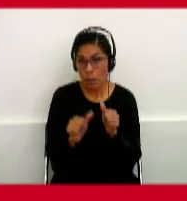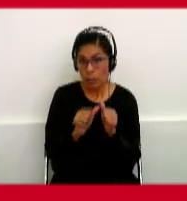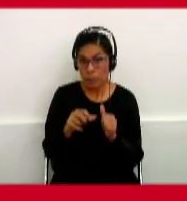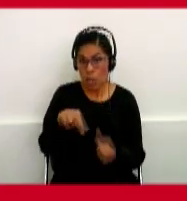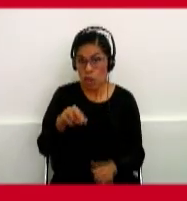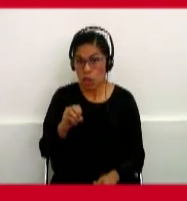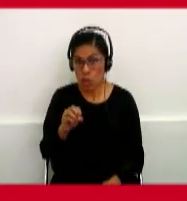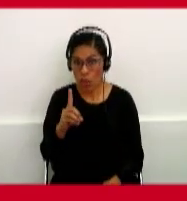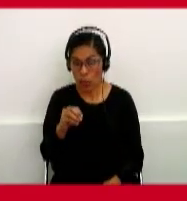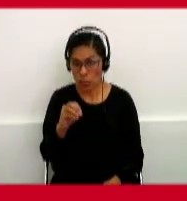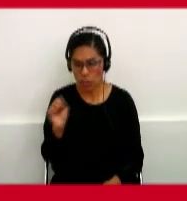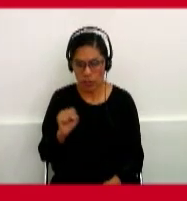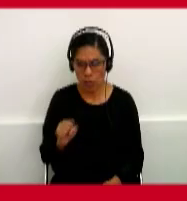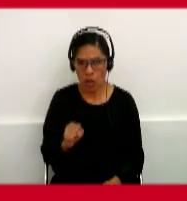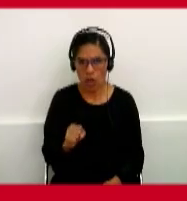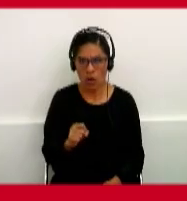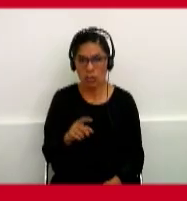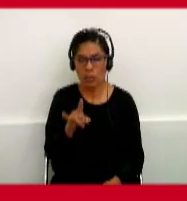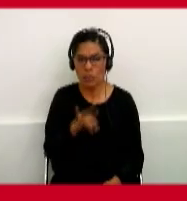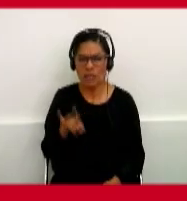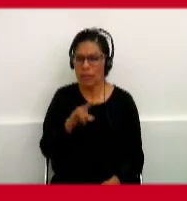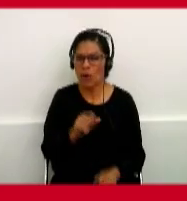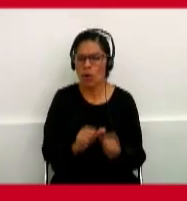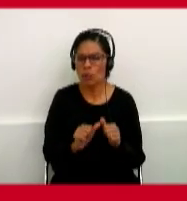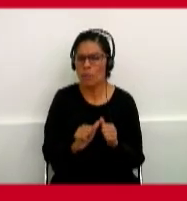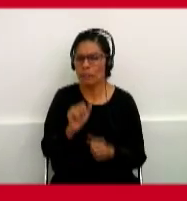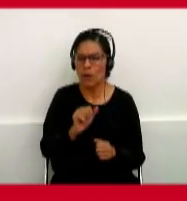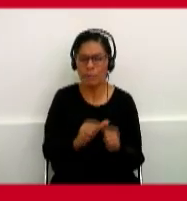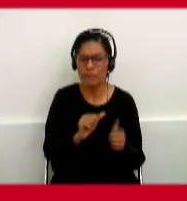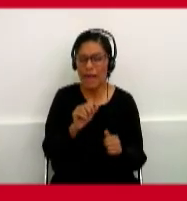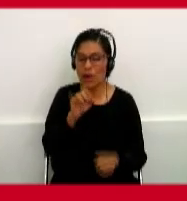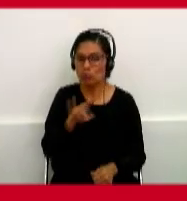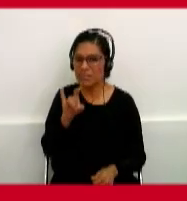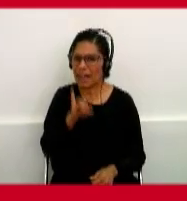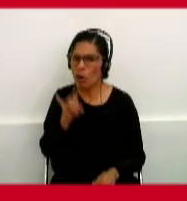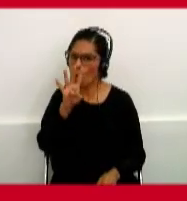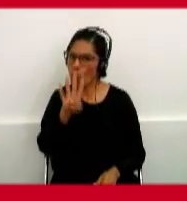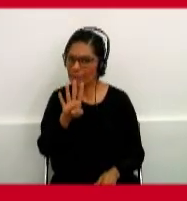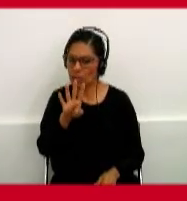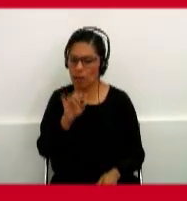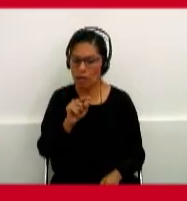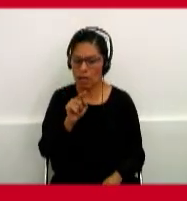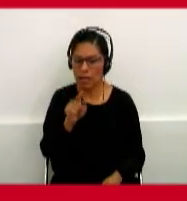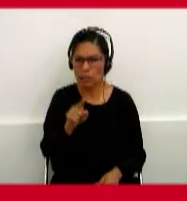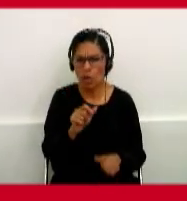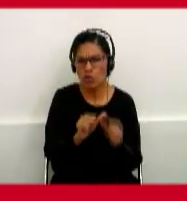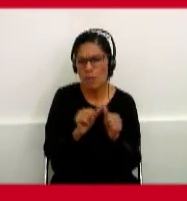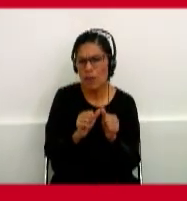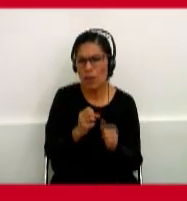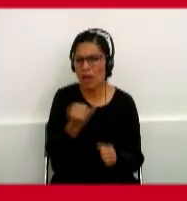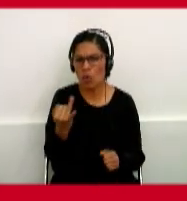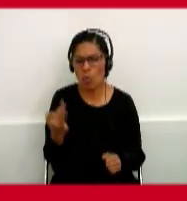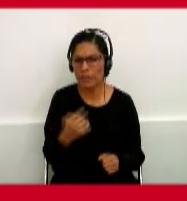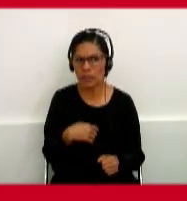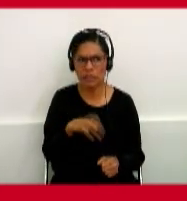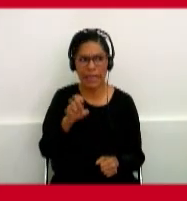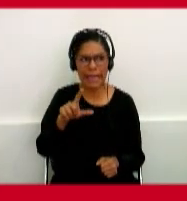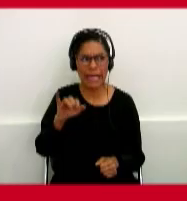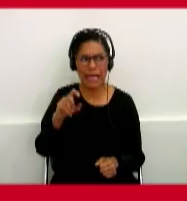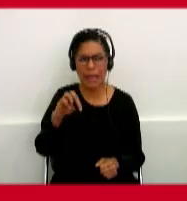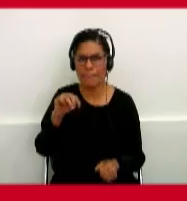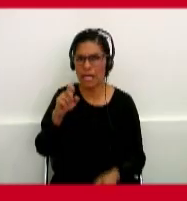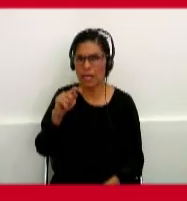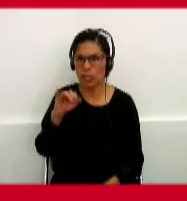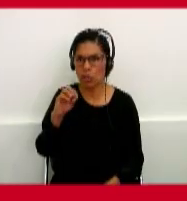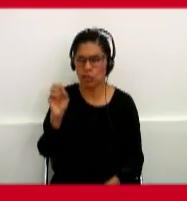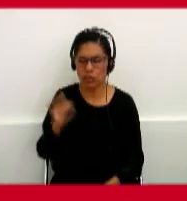nodos, porque hemos utilizado 4 nodos, pero se puede utilizar 10 nodos, pero donde sí hemos hecho una sensibilidad es con el número de elementos. Por ejemplo, hemos hecho desde